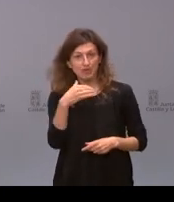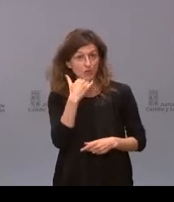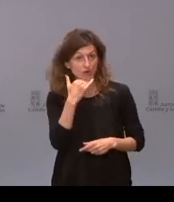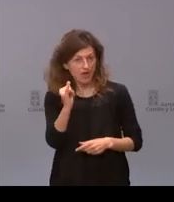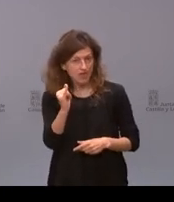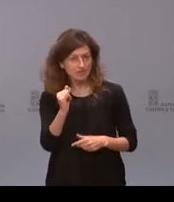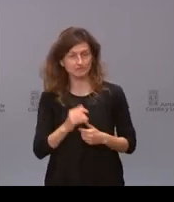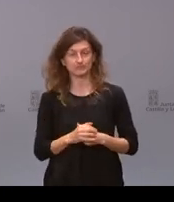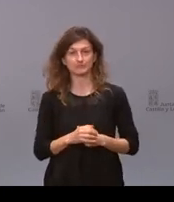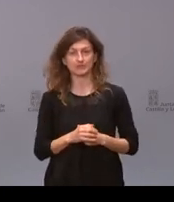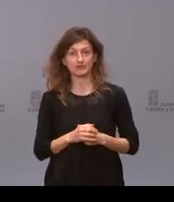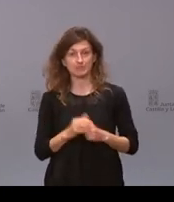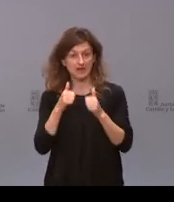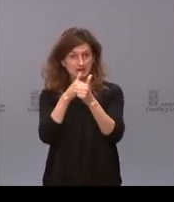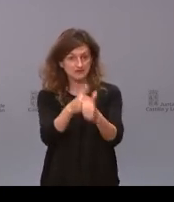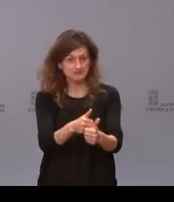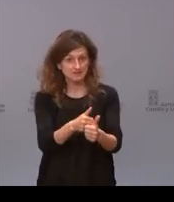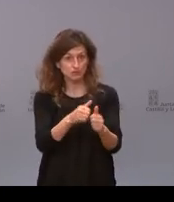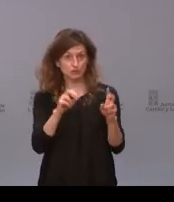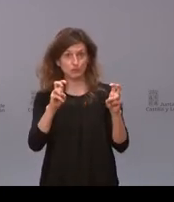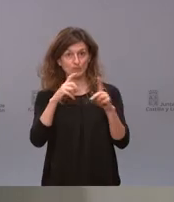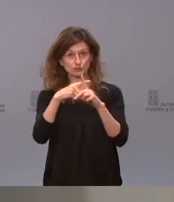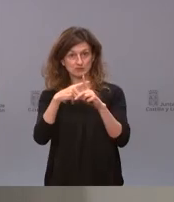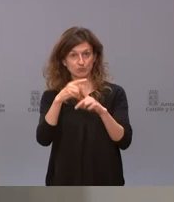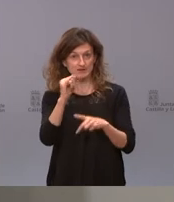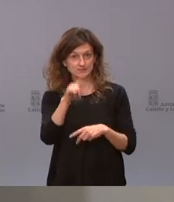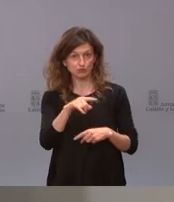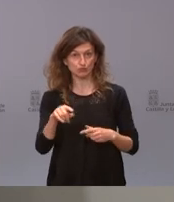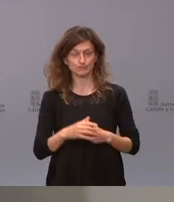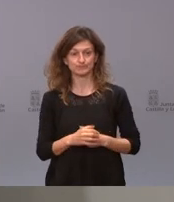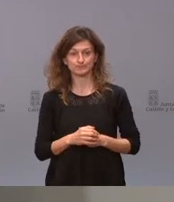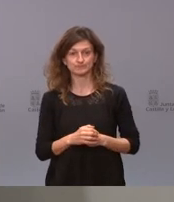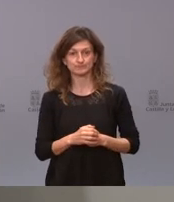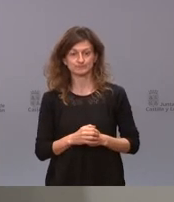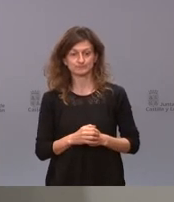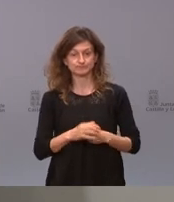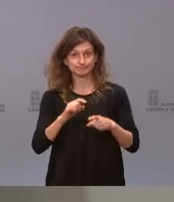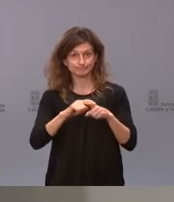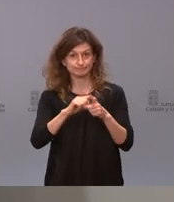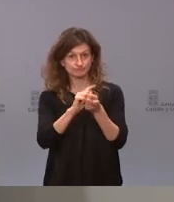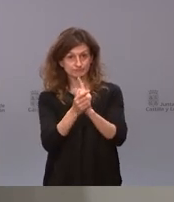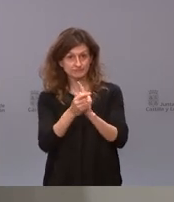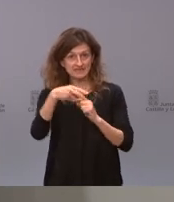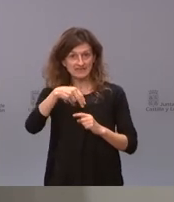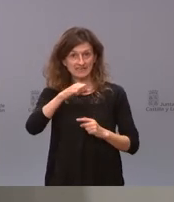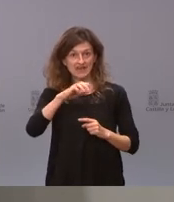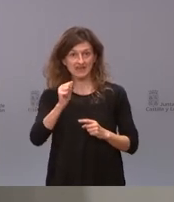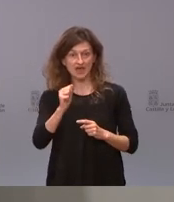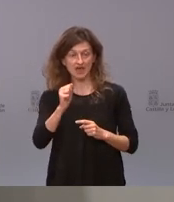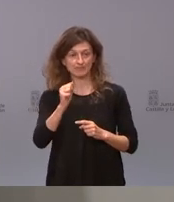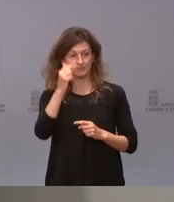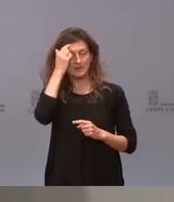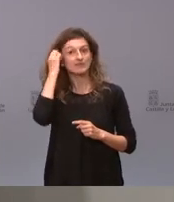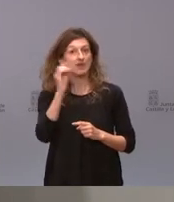los rastreos en los nuevos positivos bueno la variante nigeriana está como les he comentado